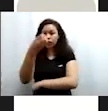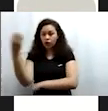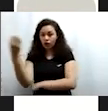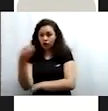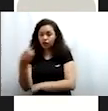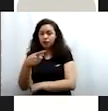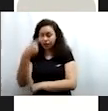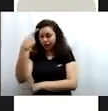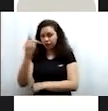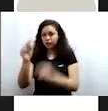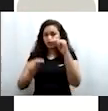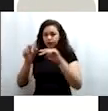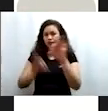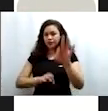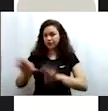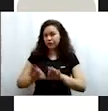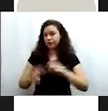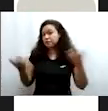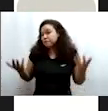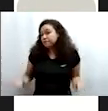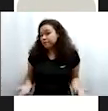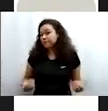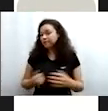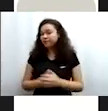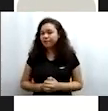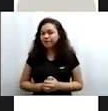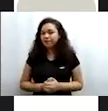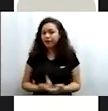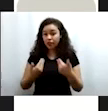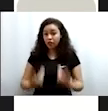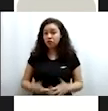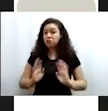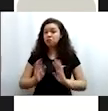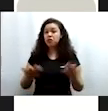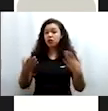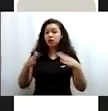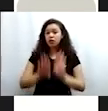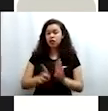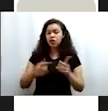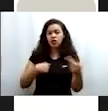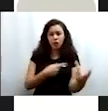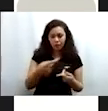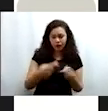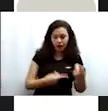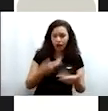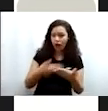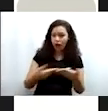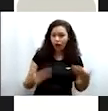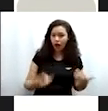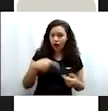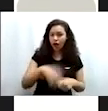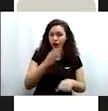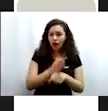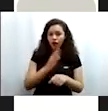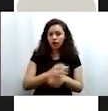puesto. Bueno, de mi parte sería todo. Hasta aquí traigo planeado para trabajar en